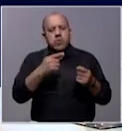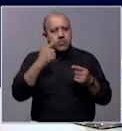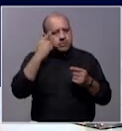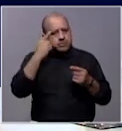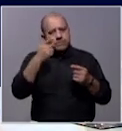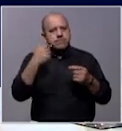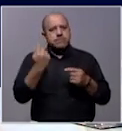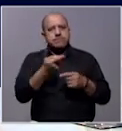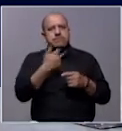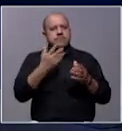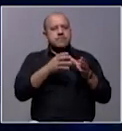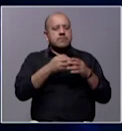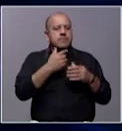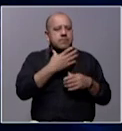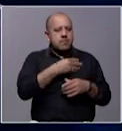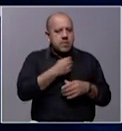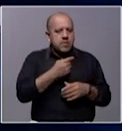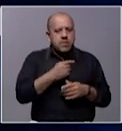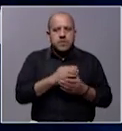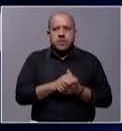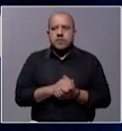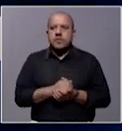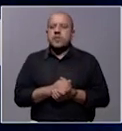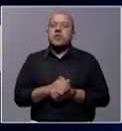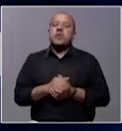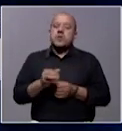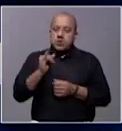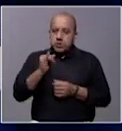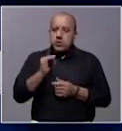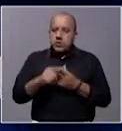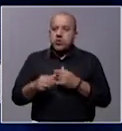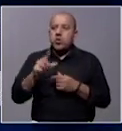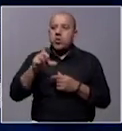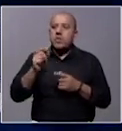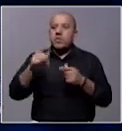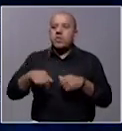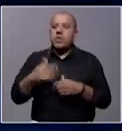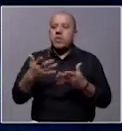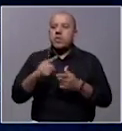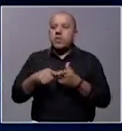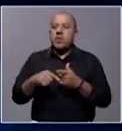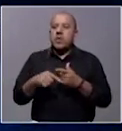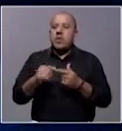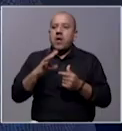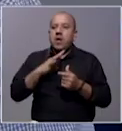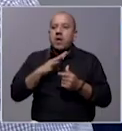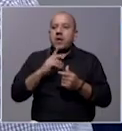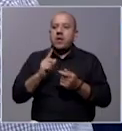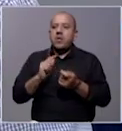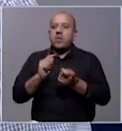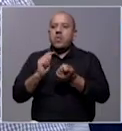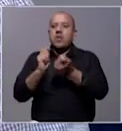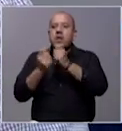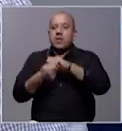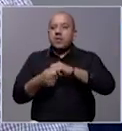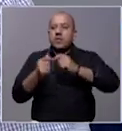desde el partido nacional como la observas tú bueno yo creo que algo de eso ha acontecido sobre todo obviamente en este último tramo creo que un cambio un giro cualitativo